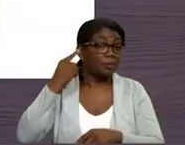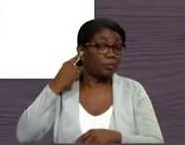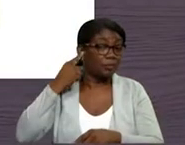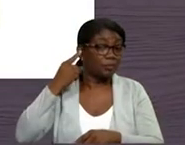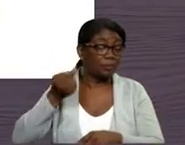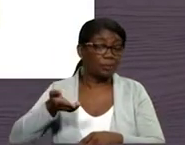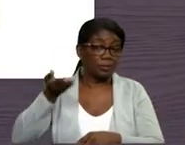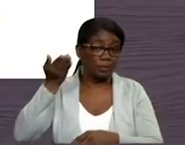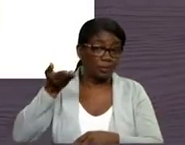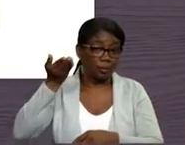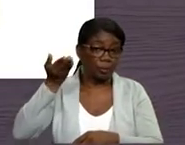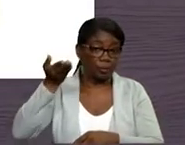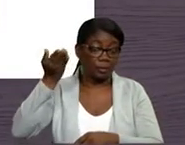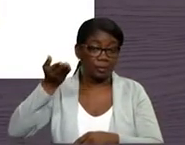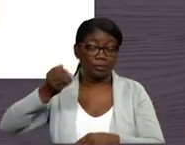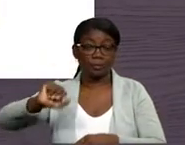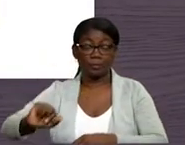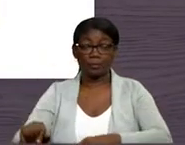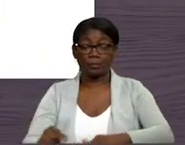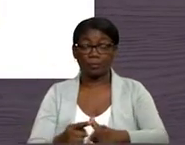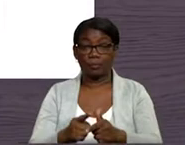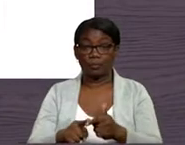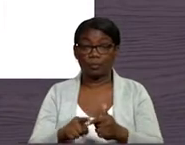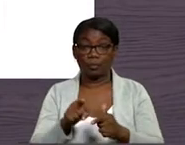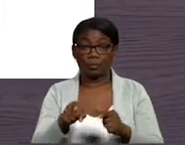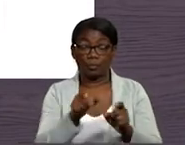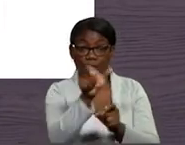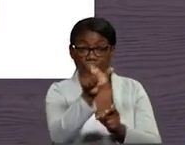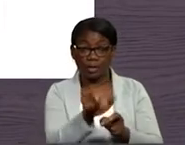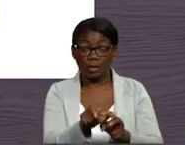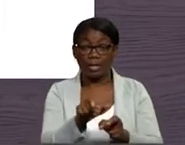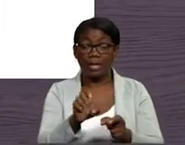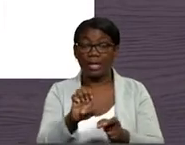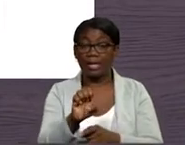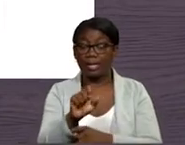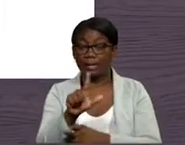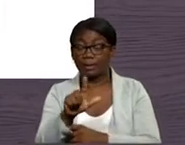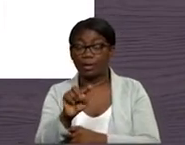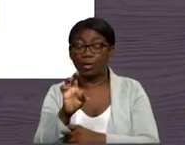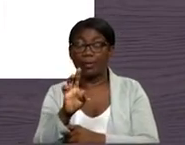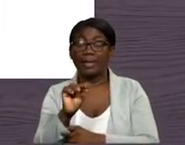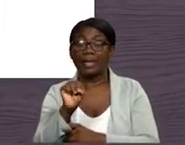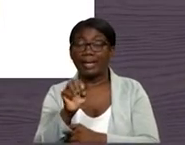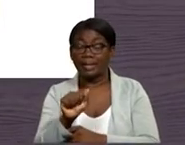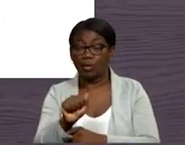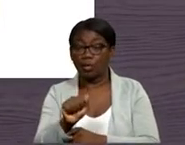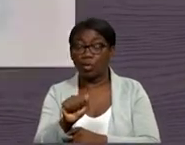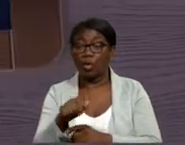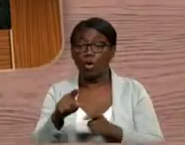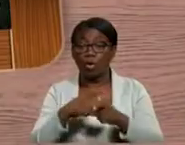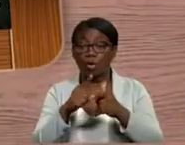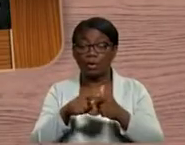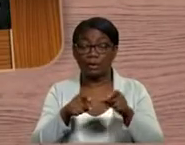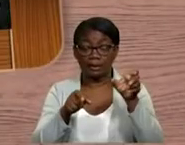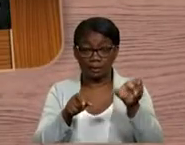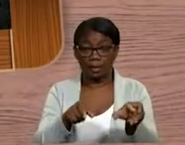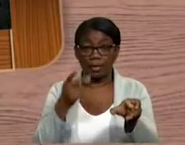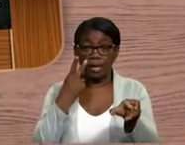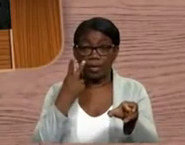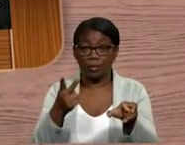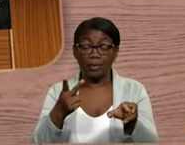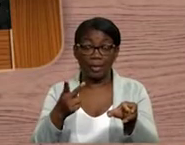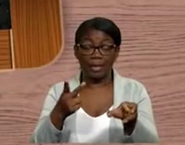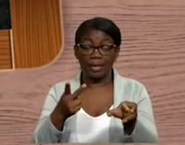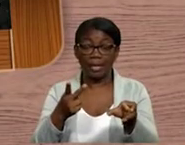eléctricos, interruptores y electroválvulas. Esos componentes normalmente ustedes los observan en